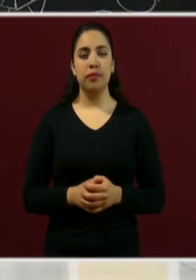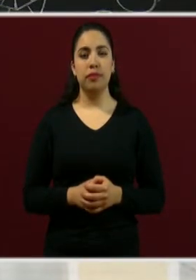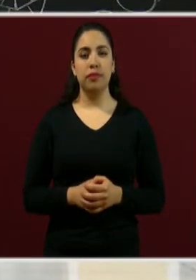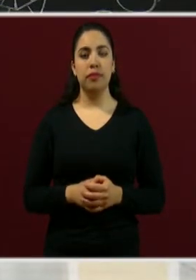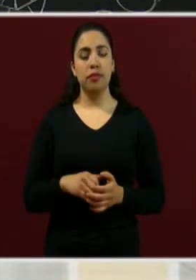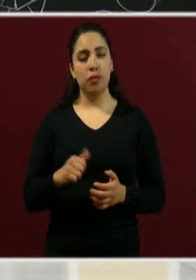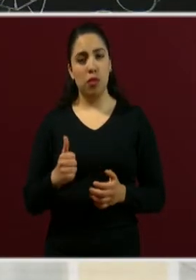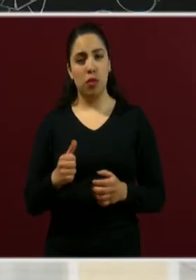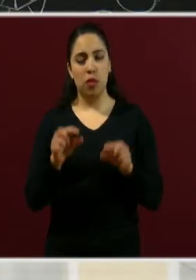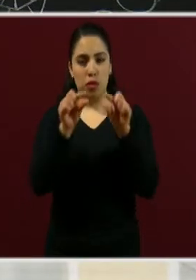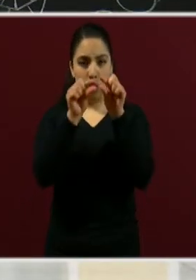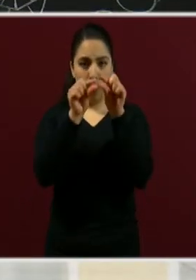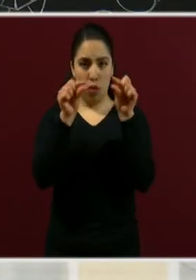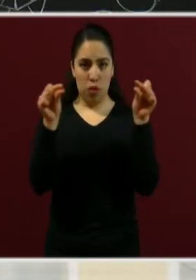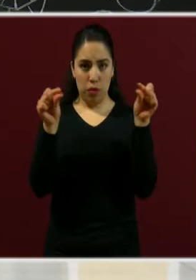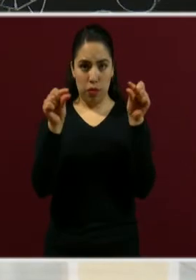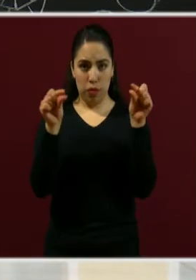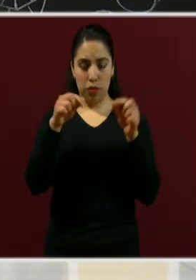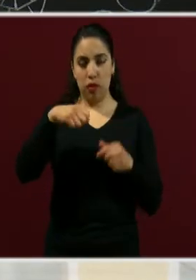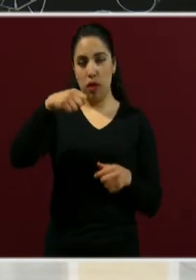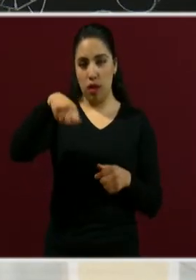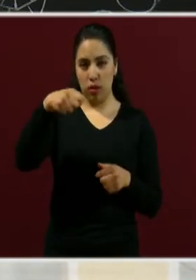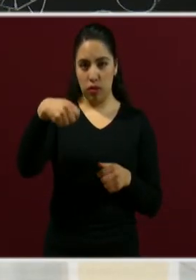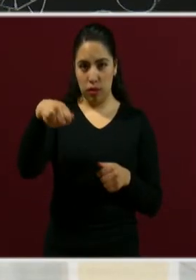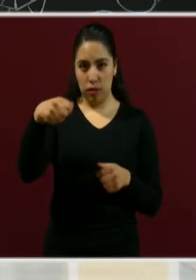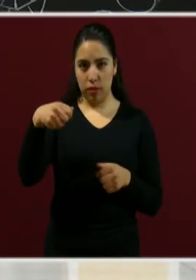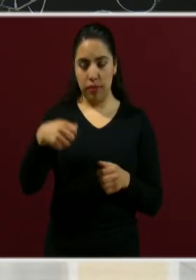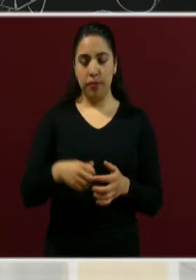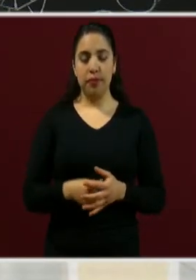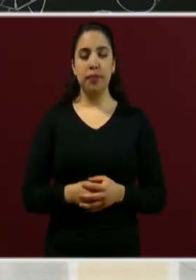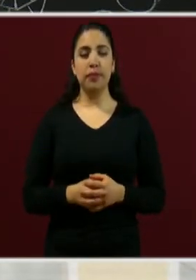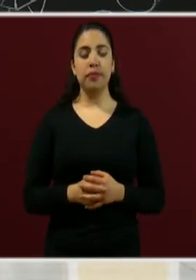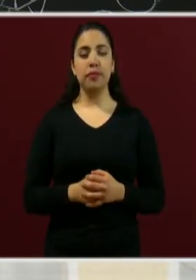un agitador o palito de madera,